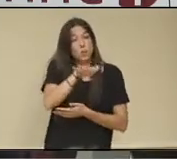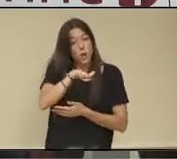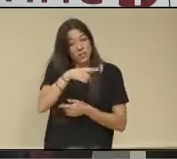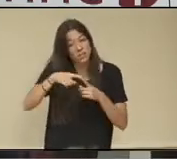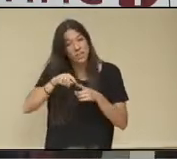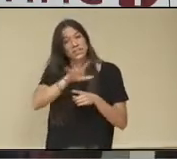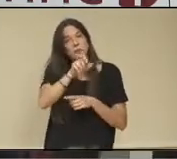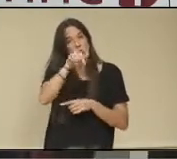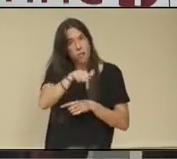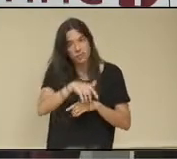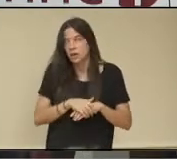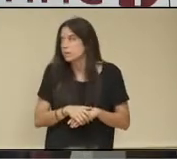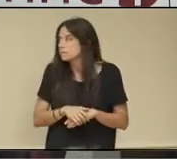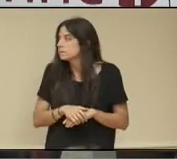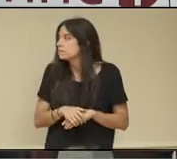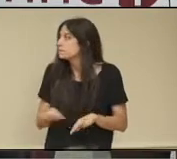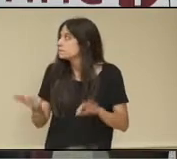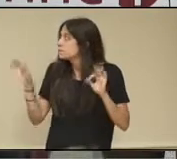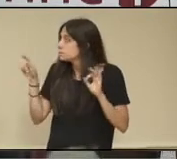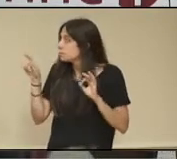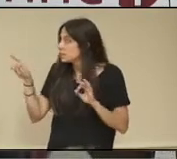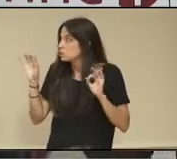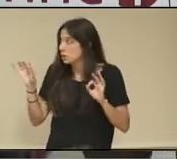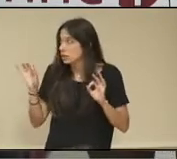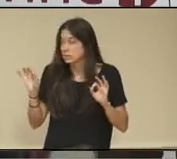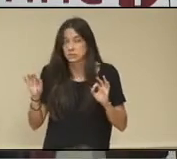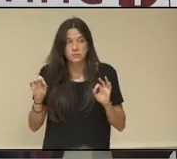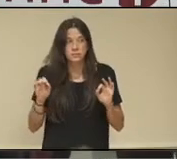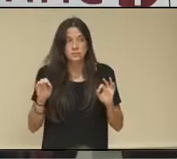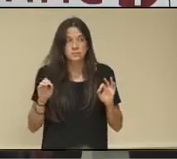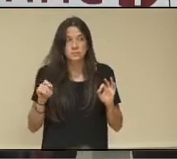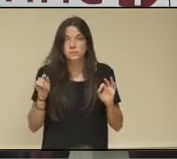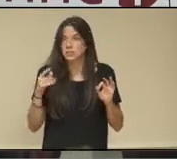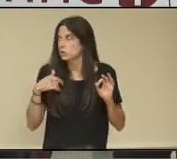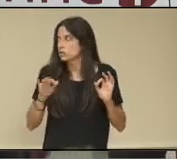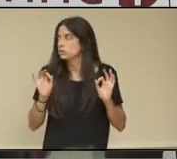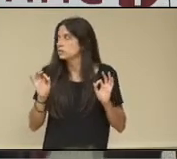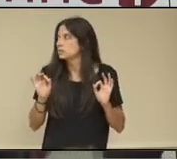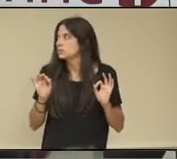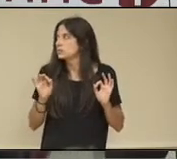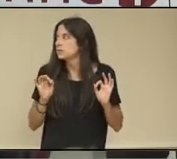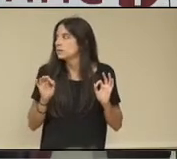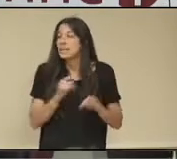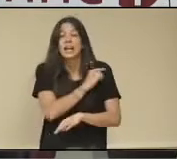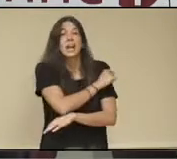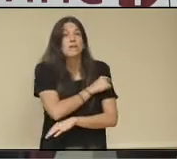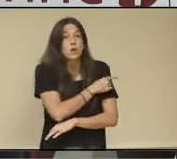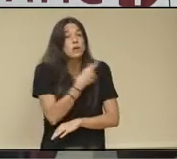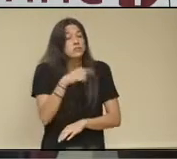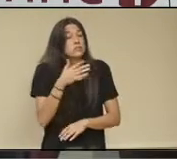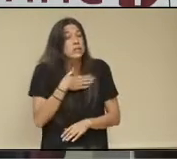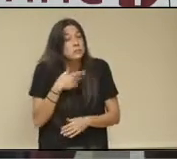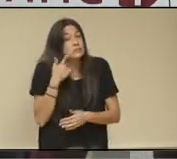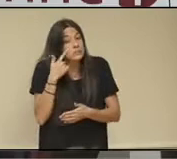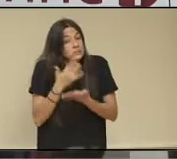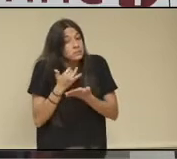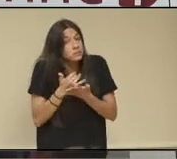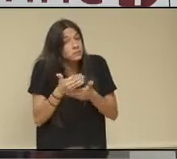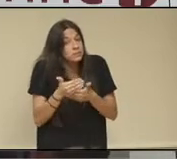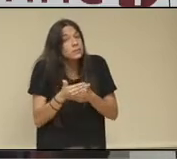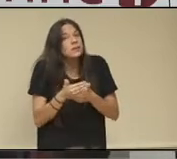Y esto es el diagnóstico, la vacuna que tenemos que poner por